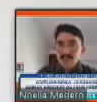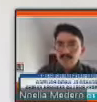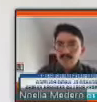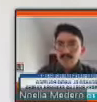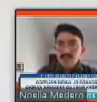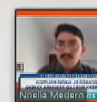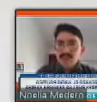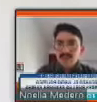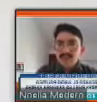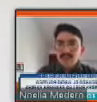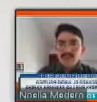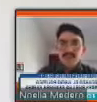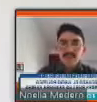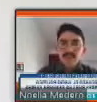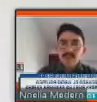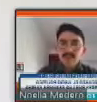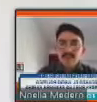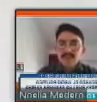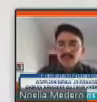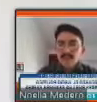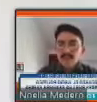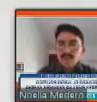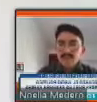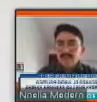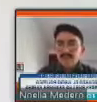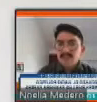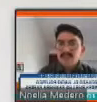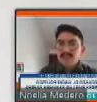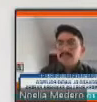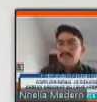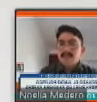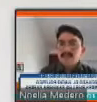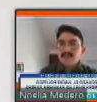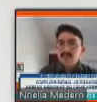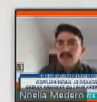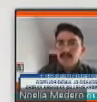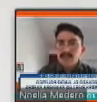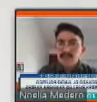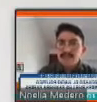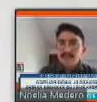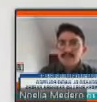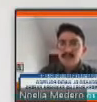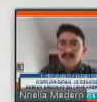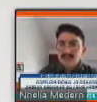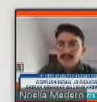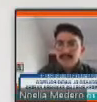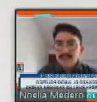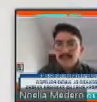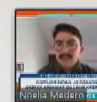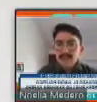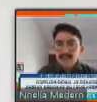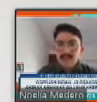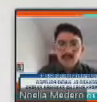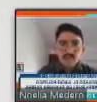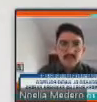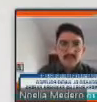de negocio en esta ocasión le pasó la cuenta al gobierno de Sebastián Piñera y también se enmarca dentro de las elecciones presidenciales, ya que